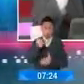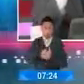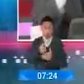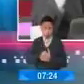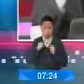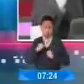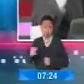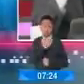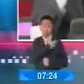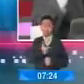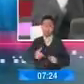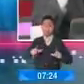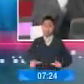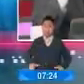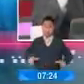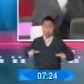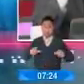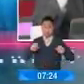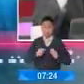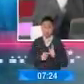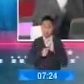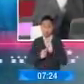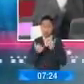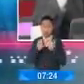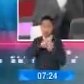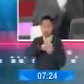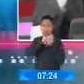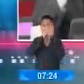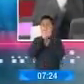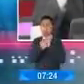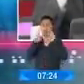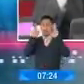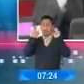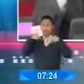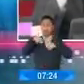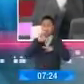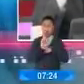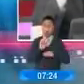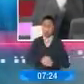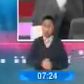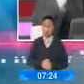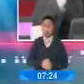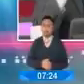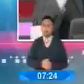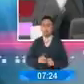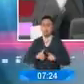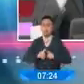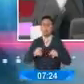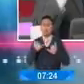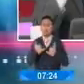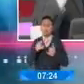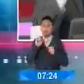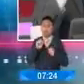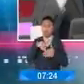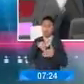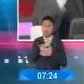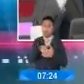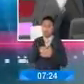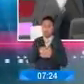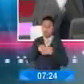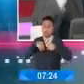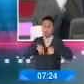el presidente Moreno ha marcado un momento diferente sobre este tema en el país. Pero creo que hay un límite en donde ya